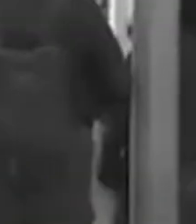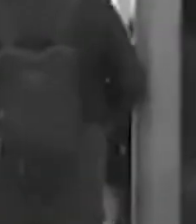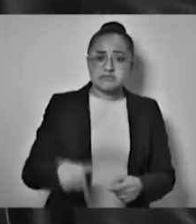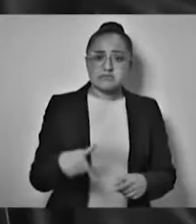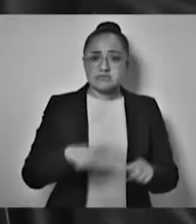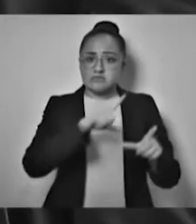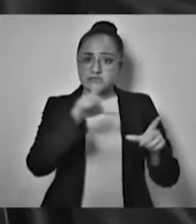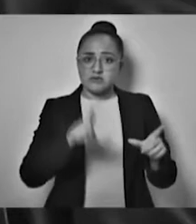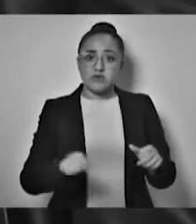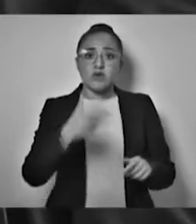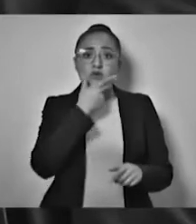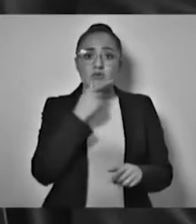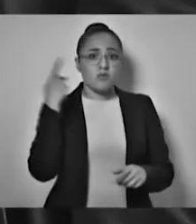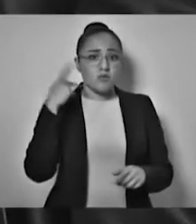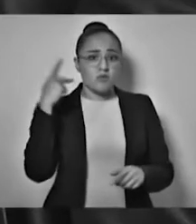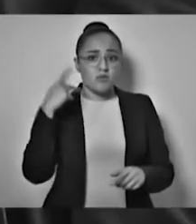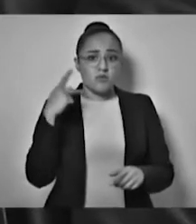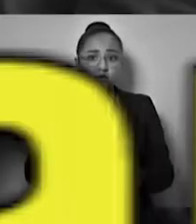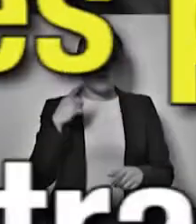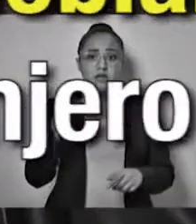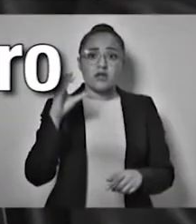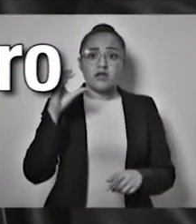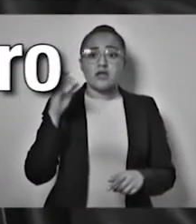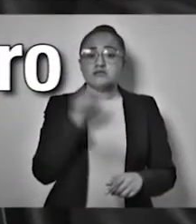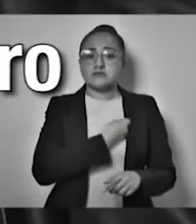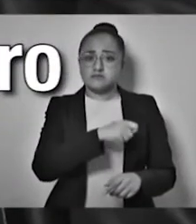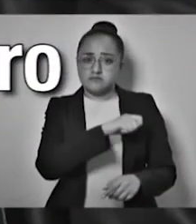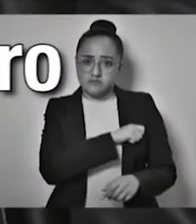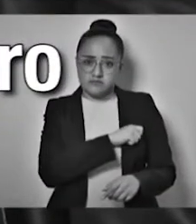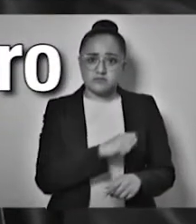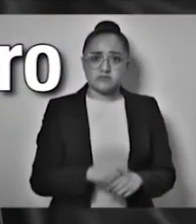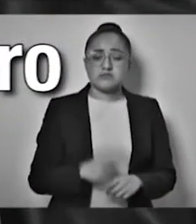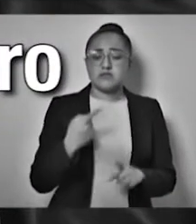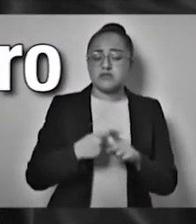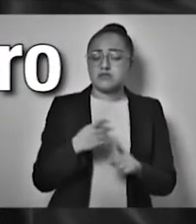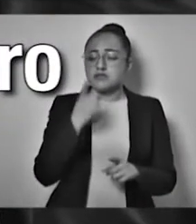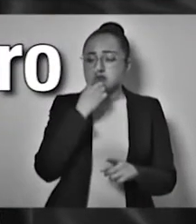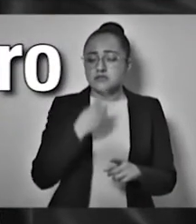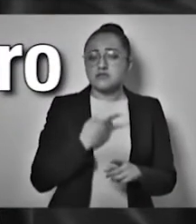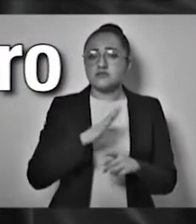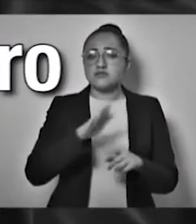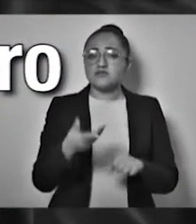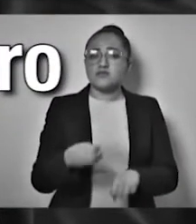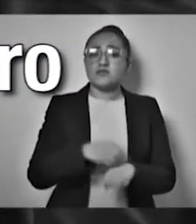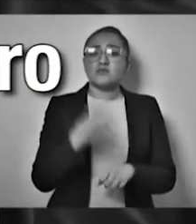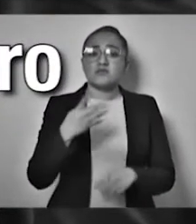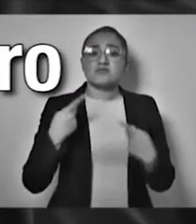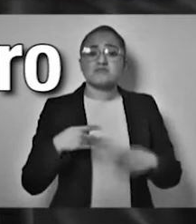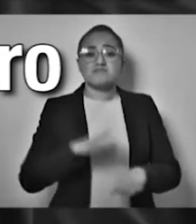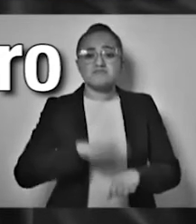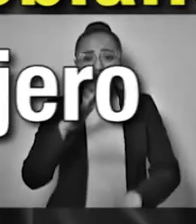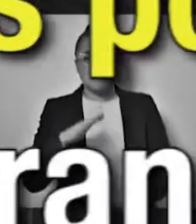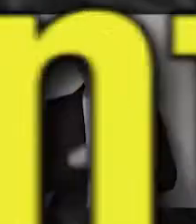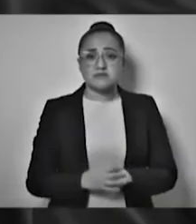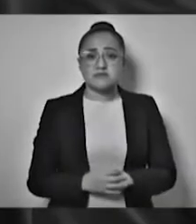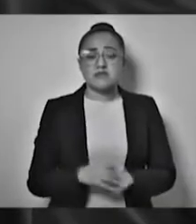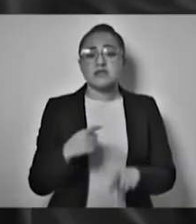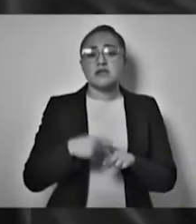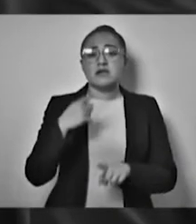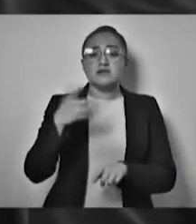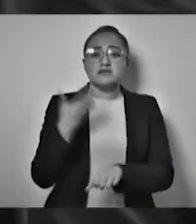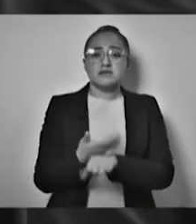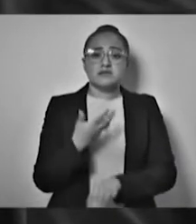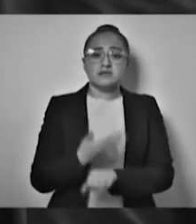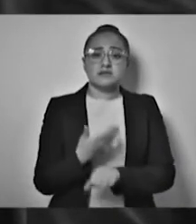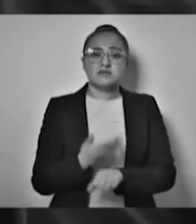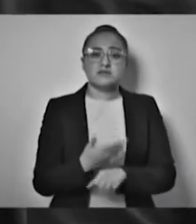Gobernación, David Méndez Márquez, informó que suman 118 migrantes poblanos que mueren en el extranjero, al registrarse 4